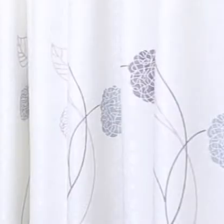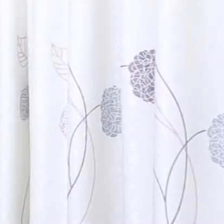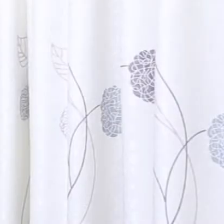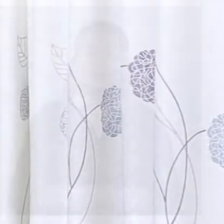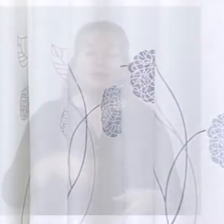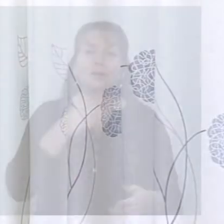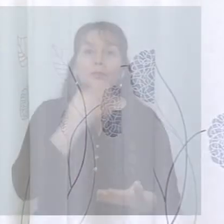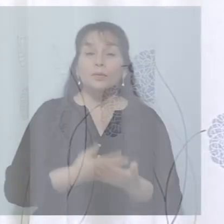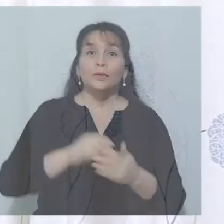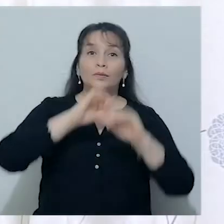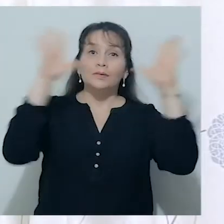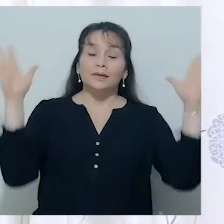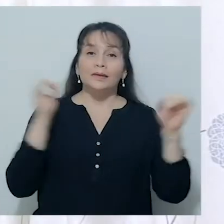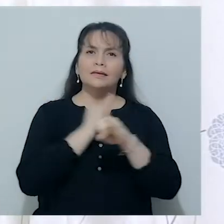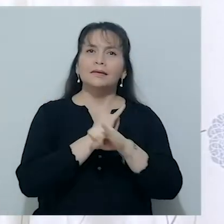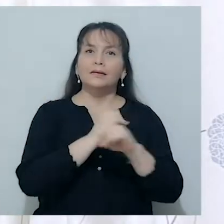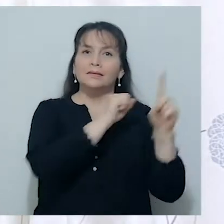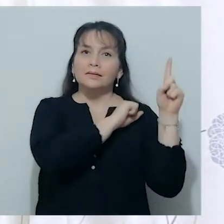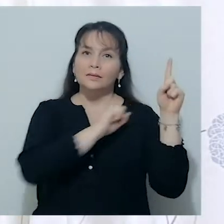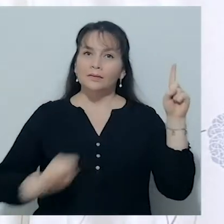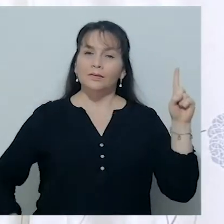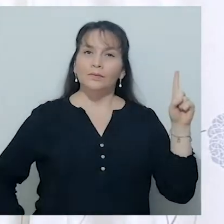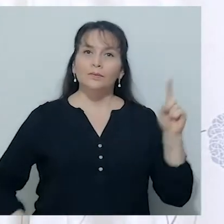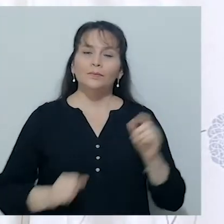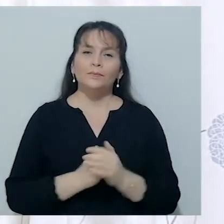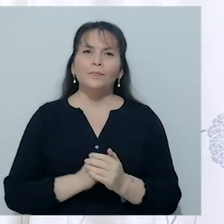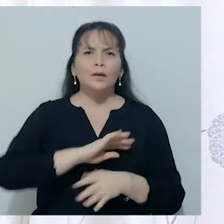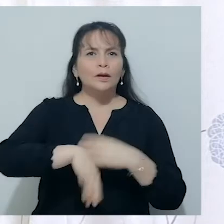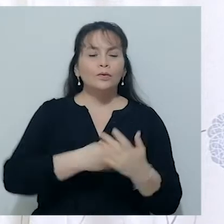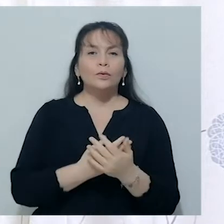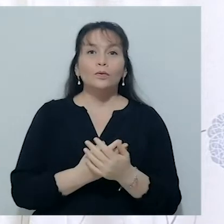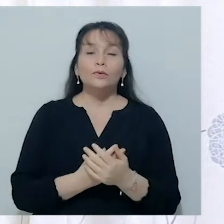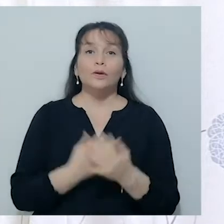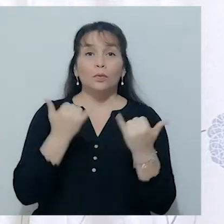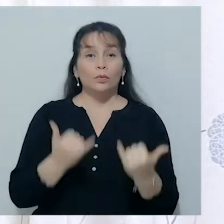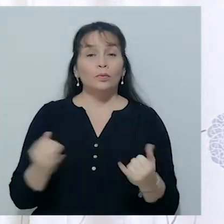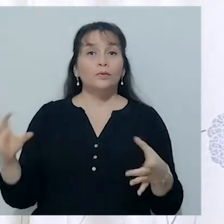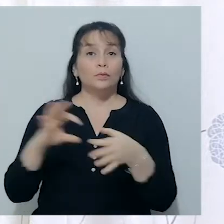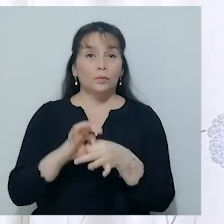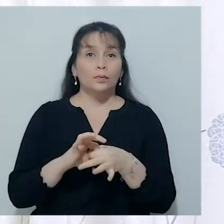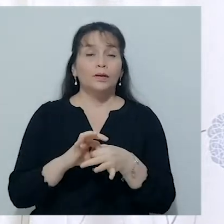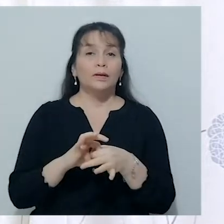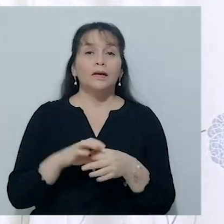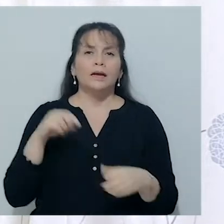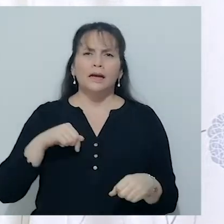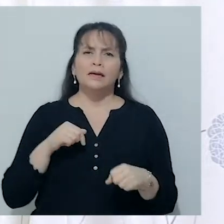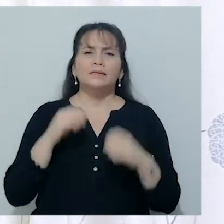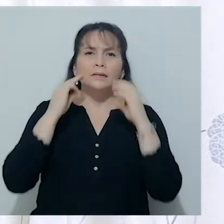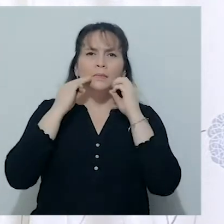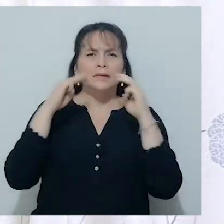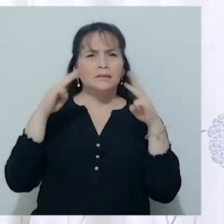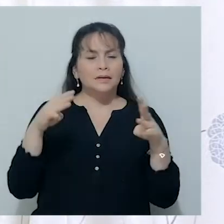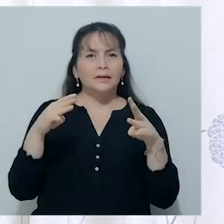Muy buenos días, Iglesia del Señor, a todos aquellos que hoy se unen a esta transmisión y a las reflexiones